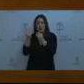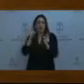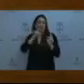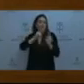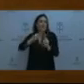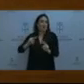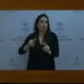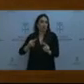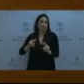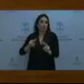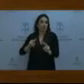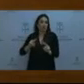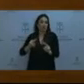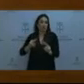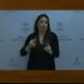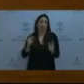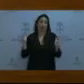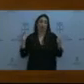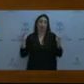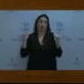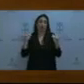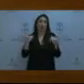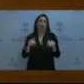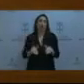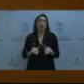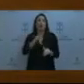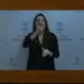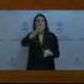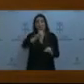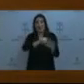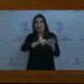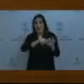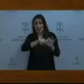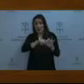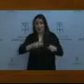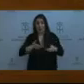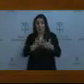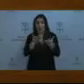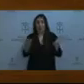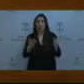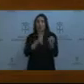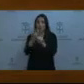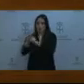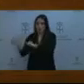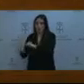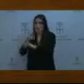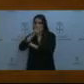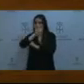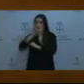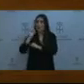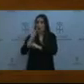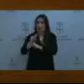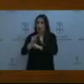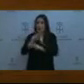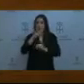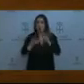constante declive. Desde más de dos mil plazas que llegaron a ofertarse y a cubrirse en el año 2012, en